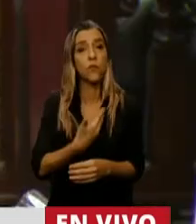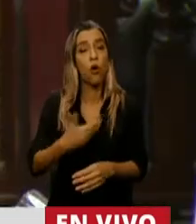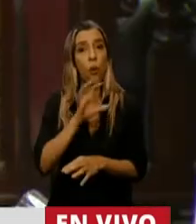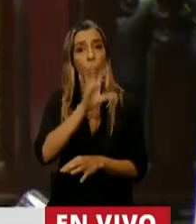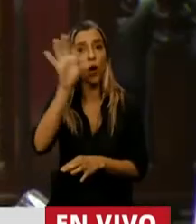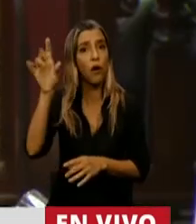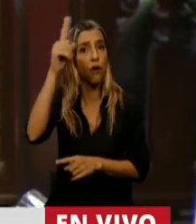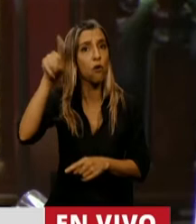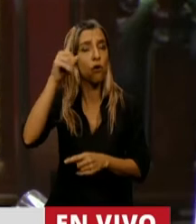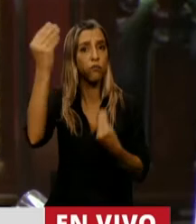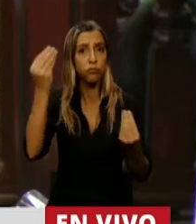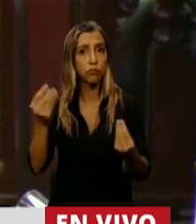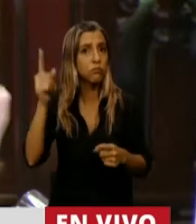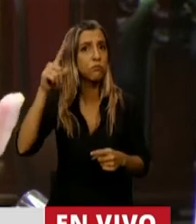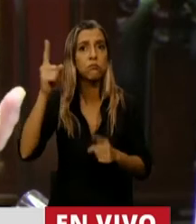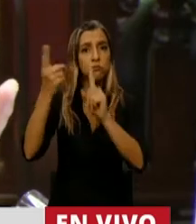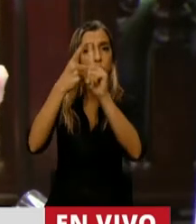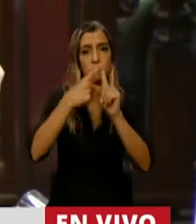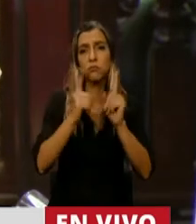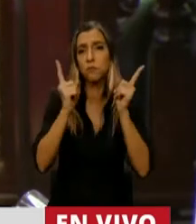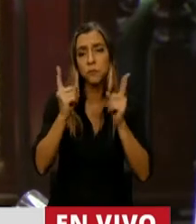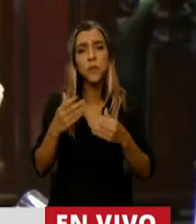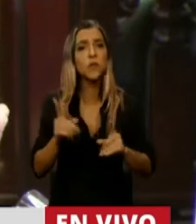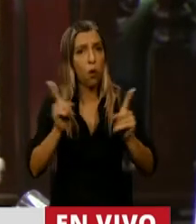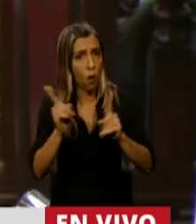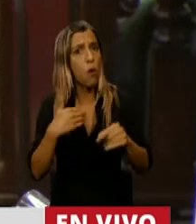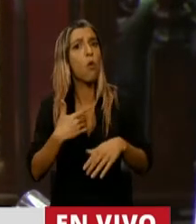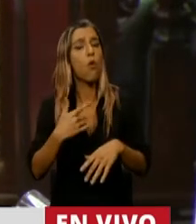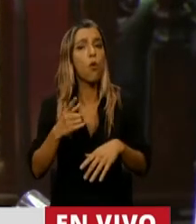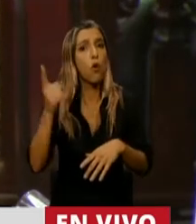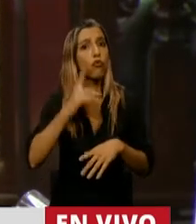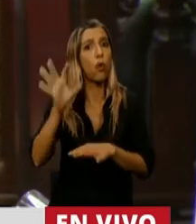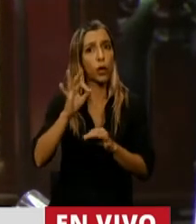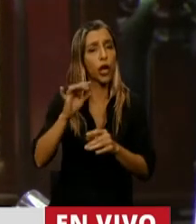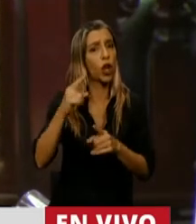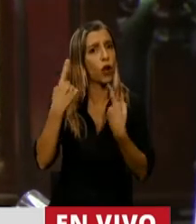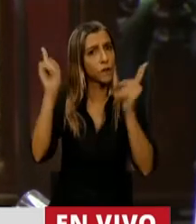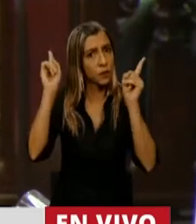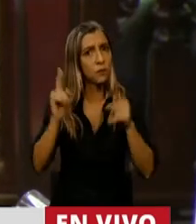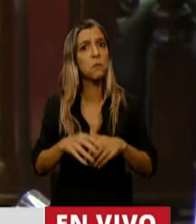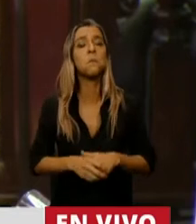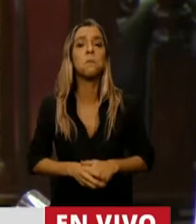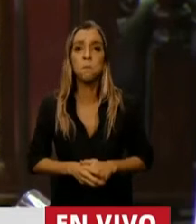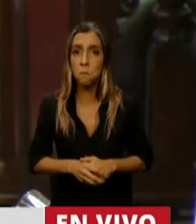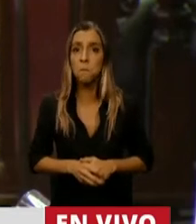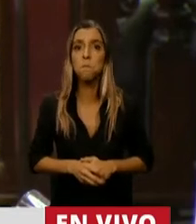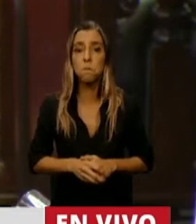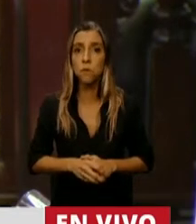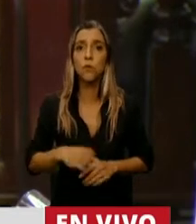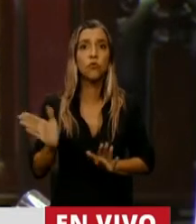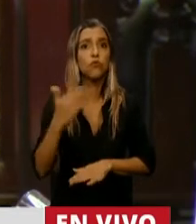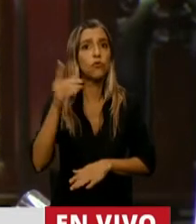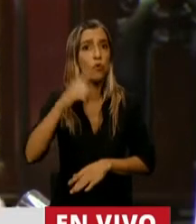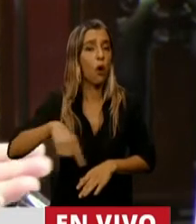ni inclusive los más alejados al pensamiento del presidente de la Nación, que planteen en estos términos